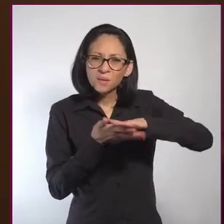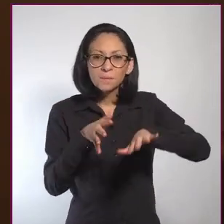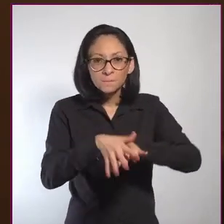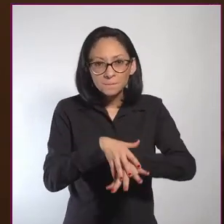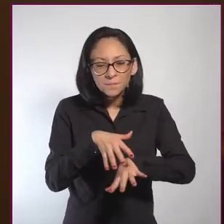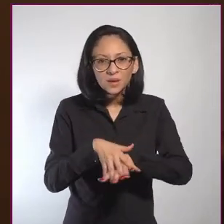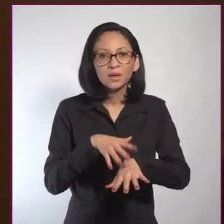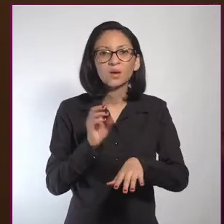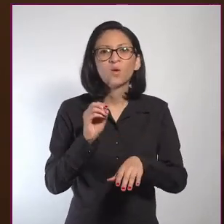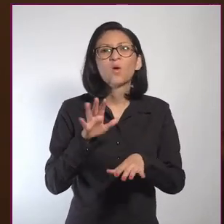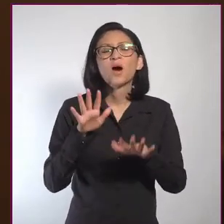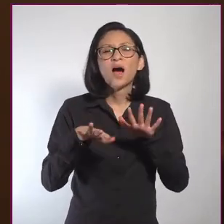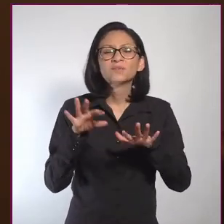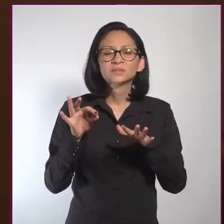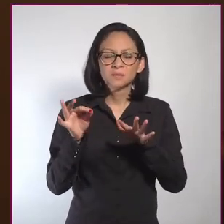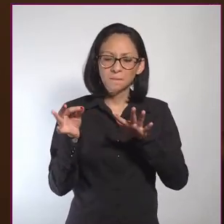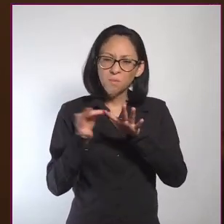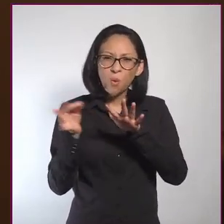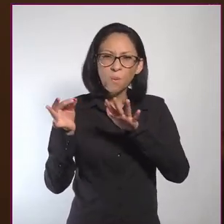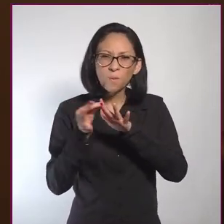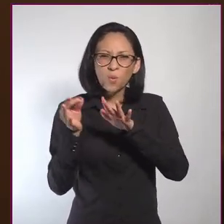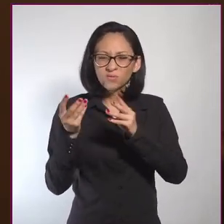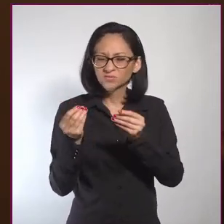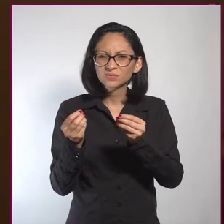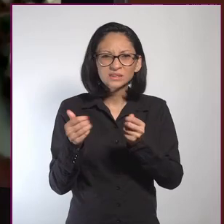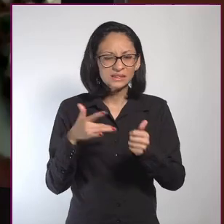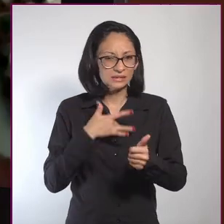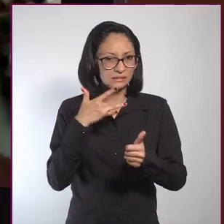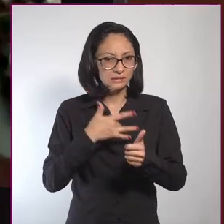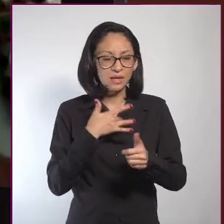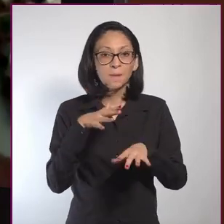o piquetes en la punta de los dedos de las manos y los pies,